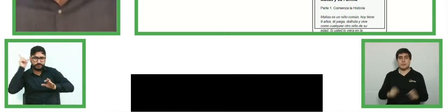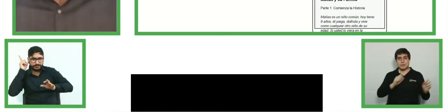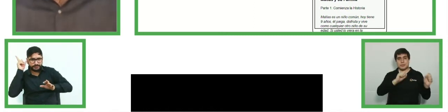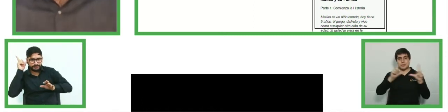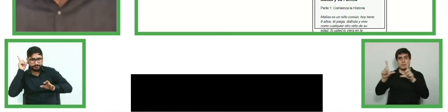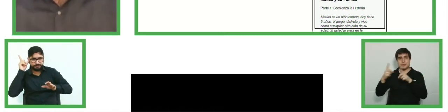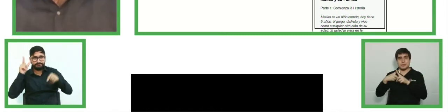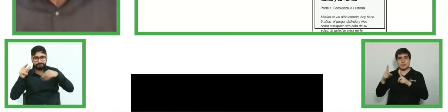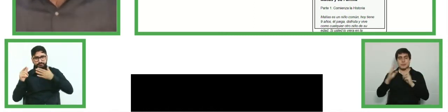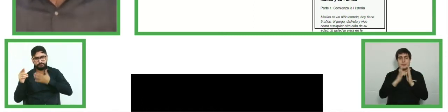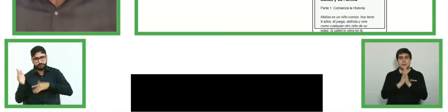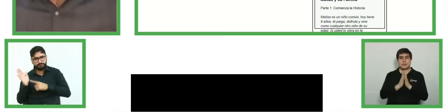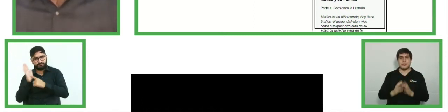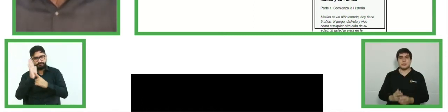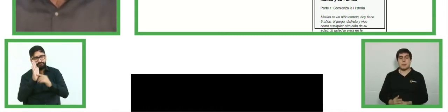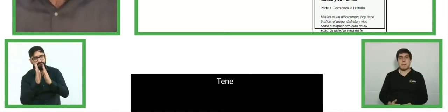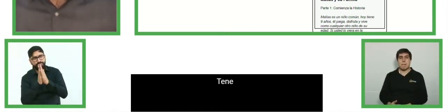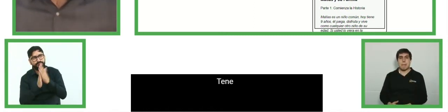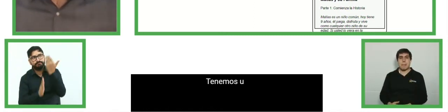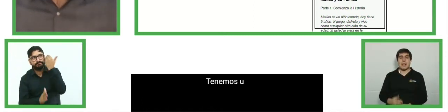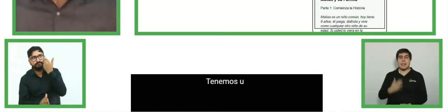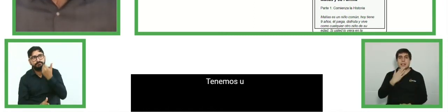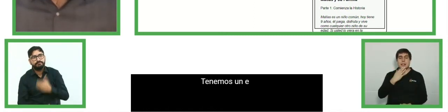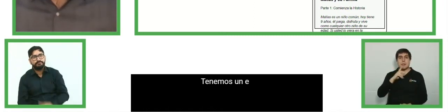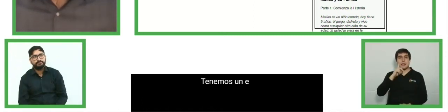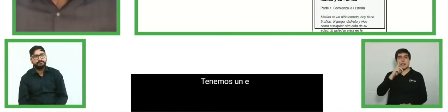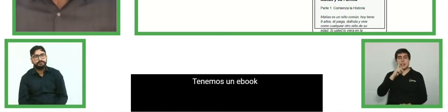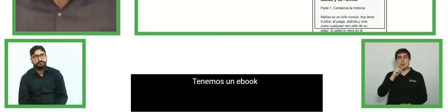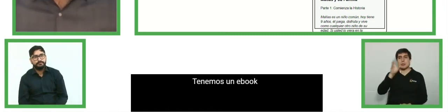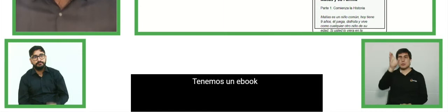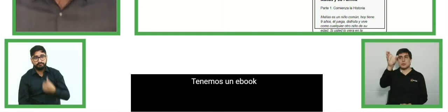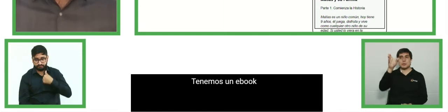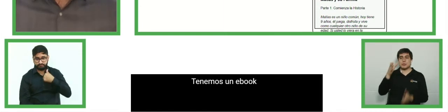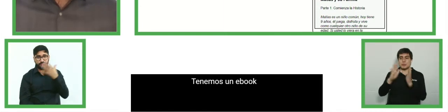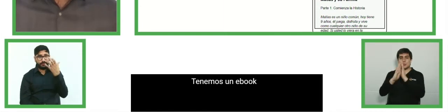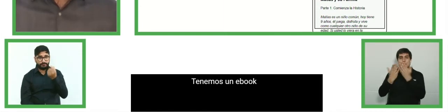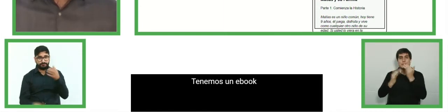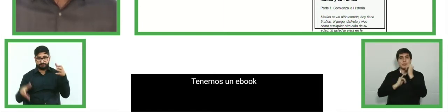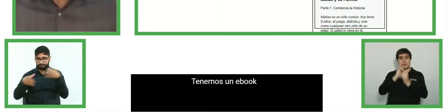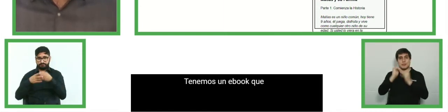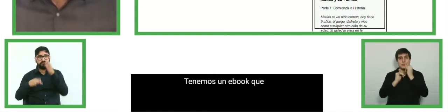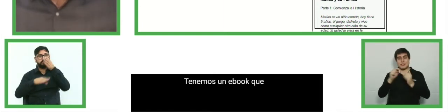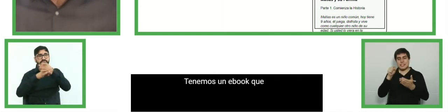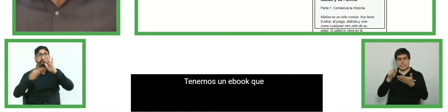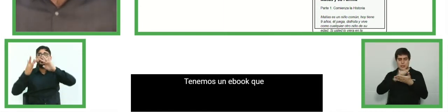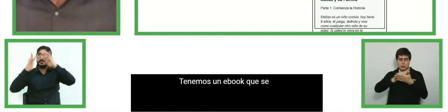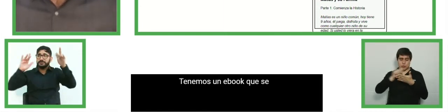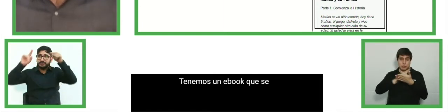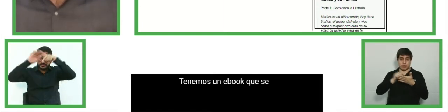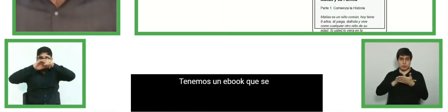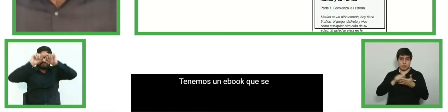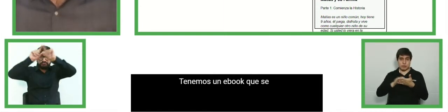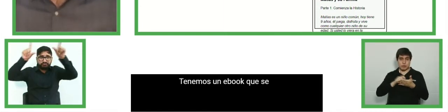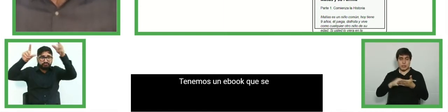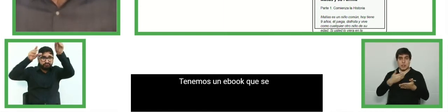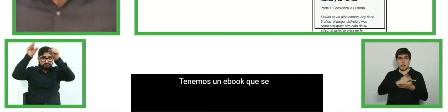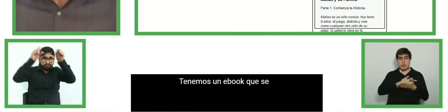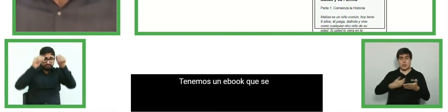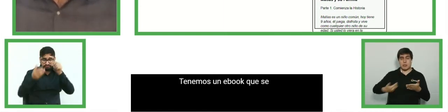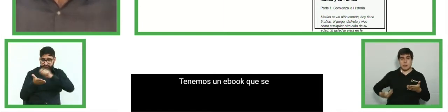Y tenemos un ebook, un libro electrónico. Es un libro que se desarrolló por el